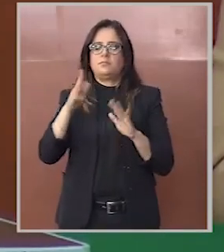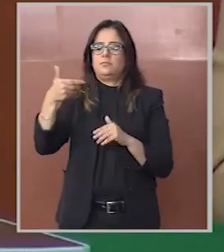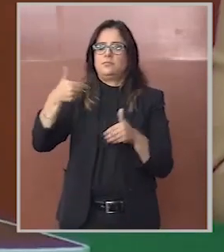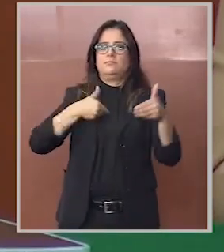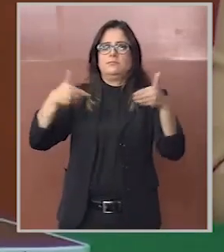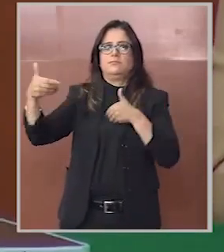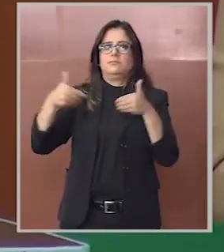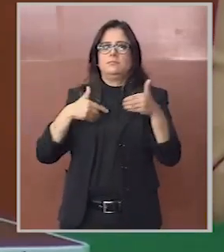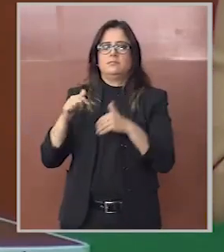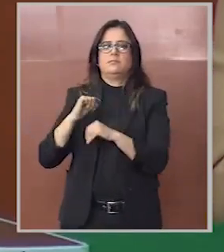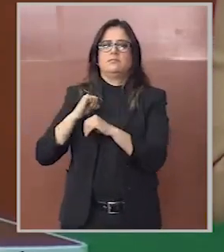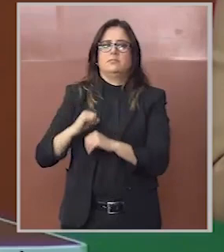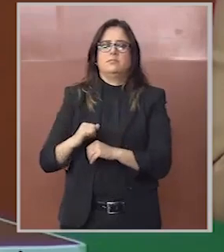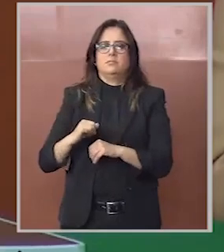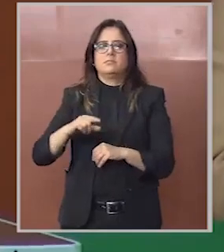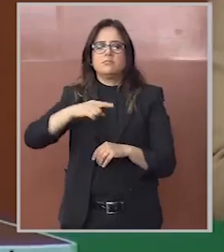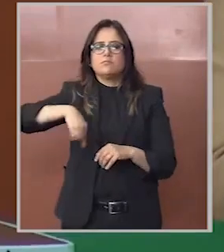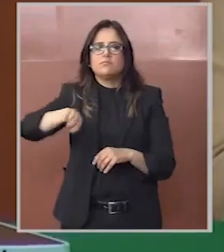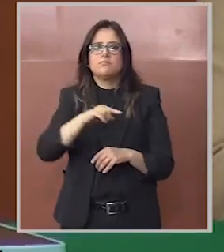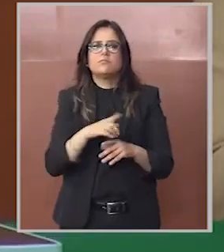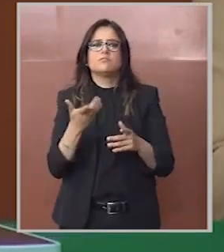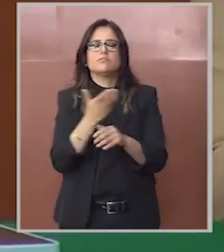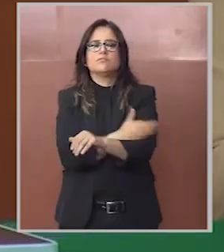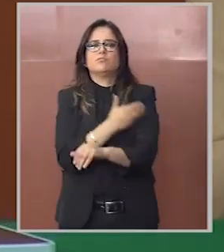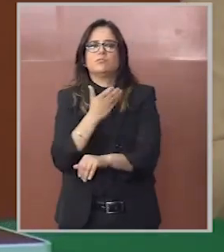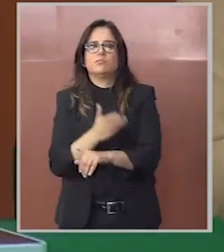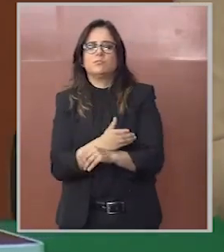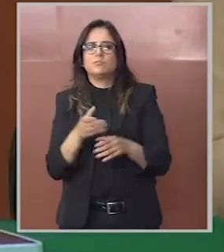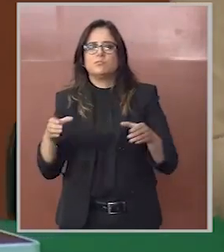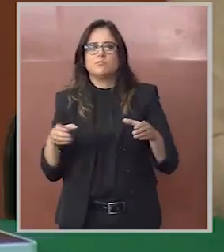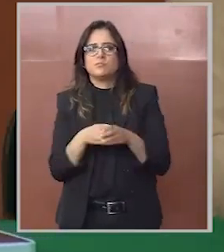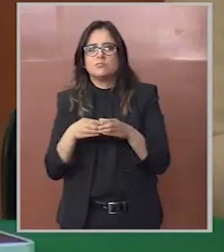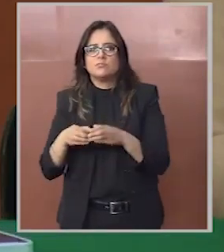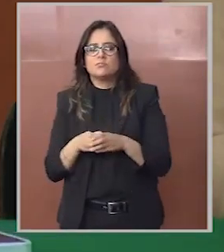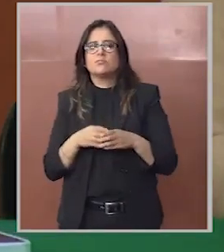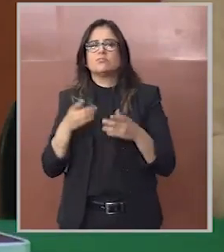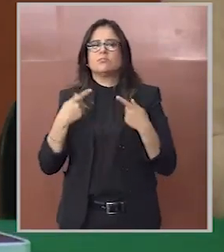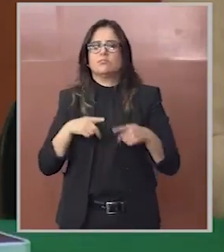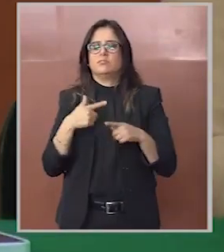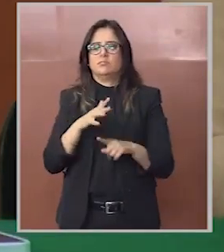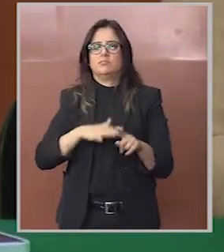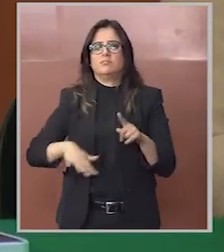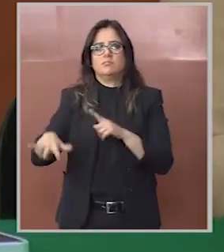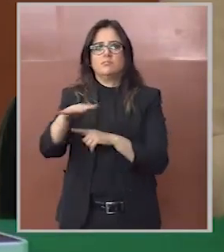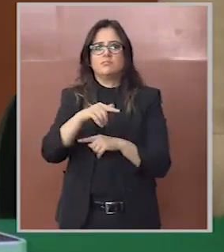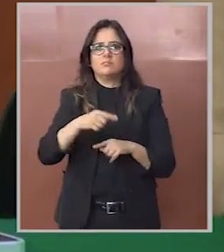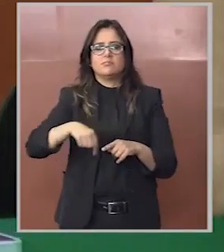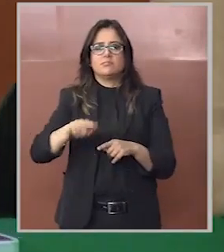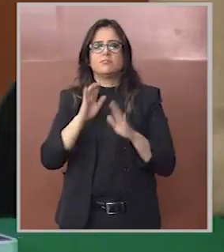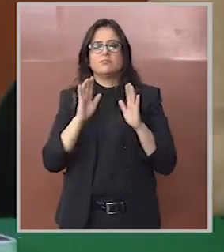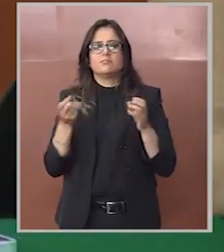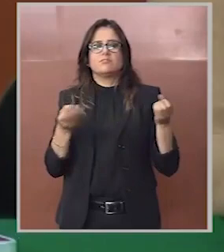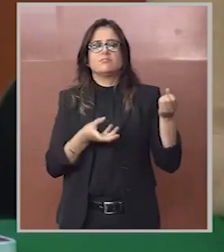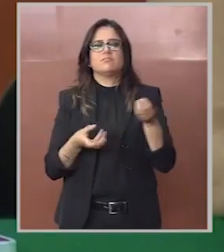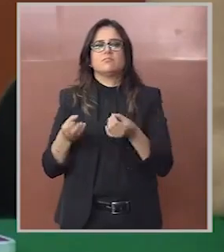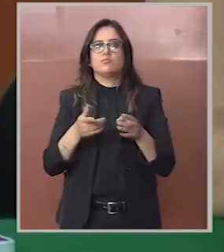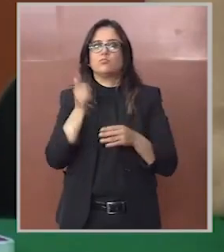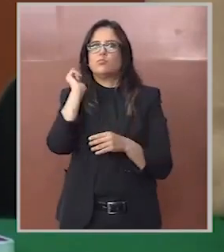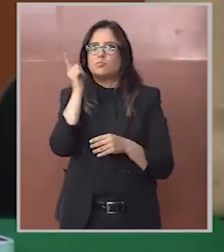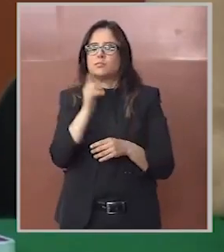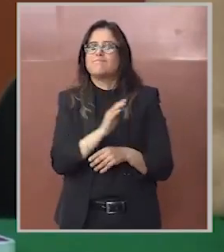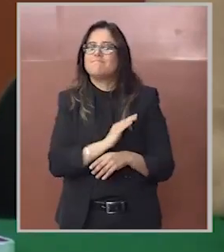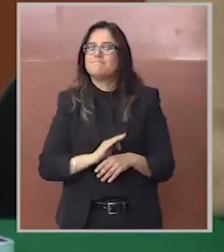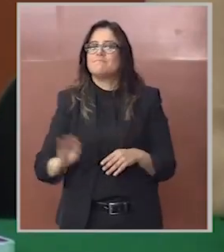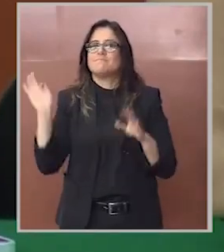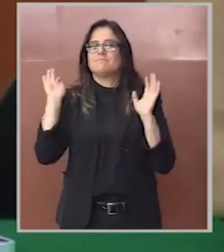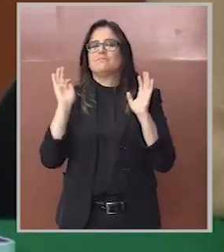autoridades este las compañeras de las organizaciones la gente de la población nos han pedido que estuviera Ojalá pudiera estar de manera